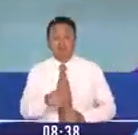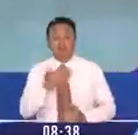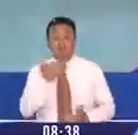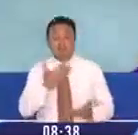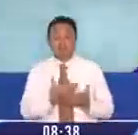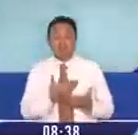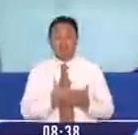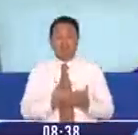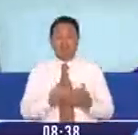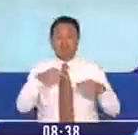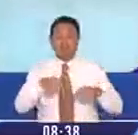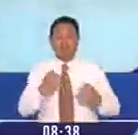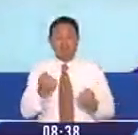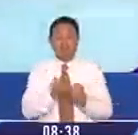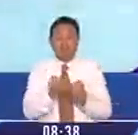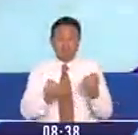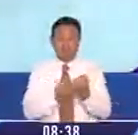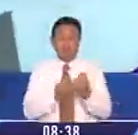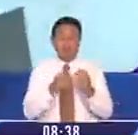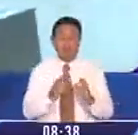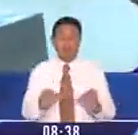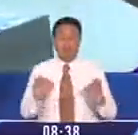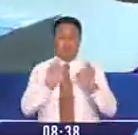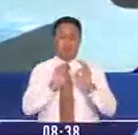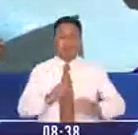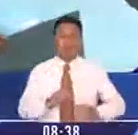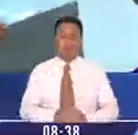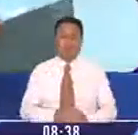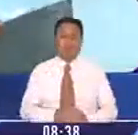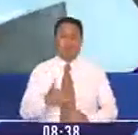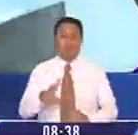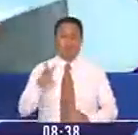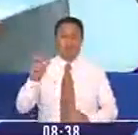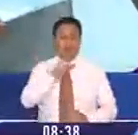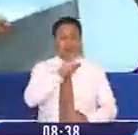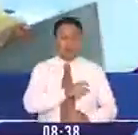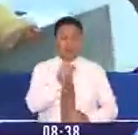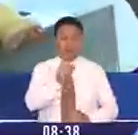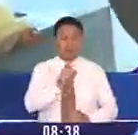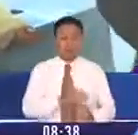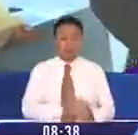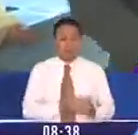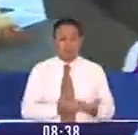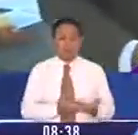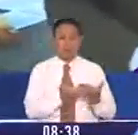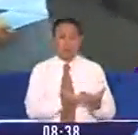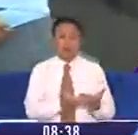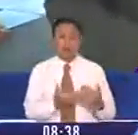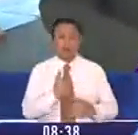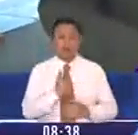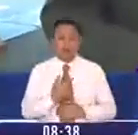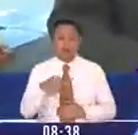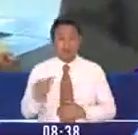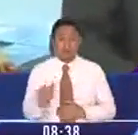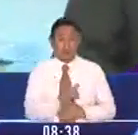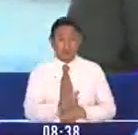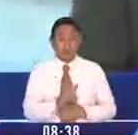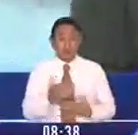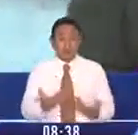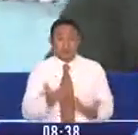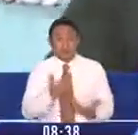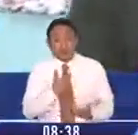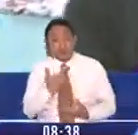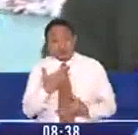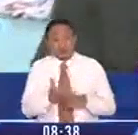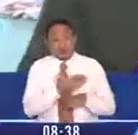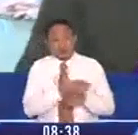que hay un apoyo bastante importante, porque hemos escuchado el clamor de la ciudadanía. Nosotros también venimos de esta actividad, humildemente de ahí